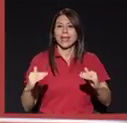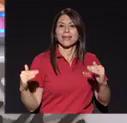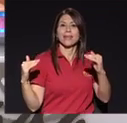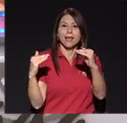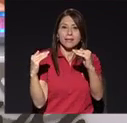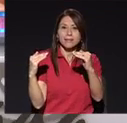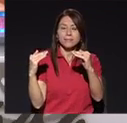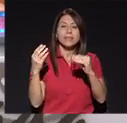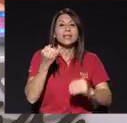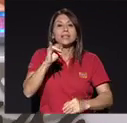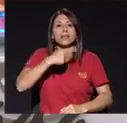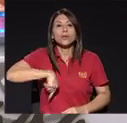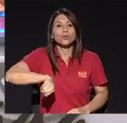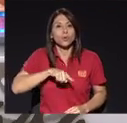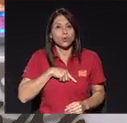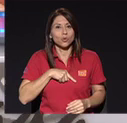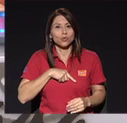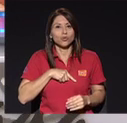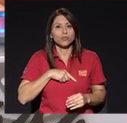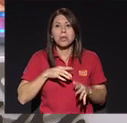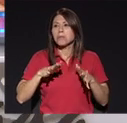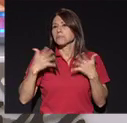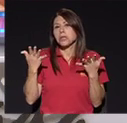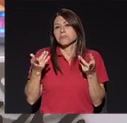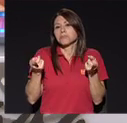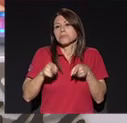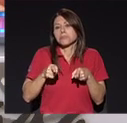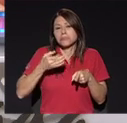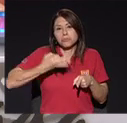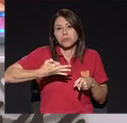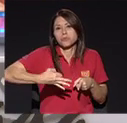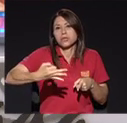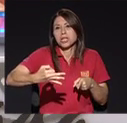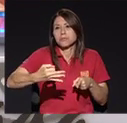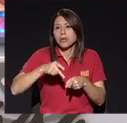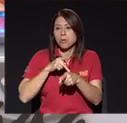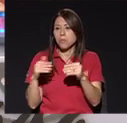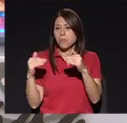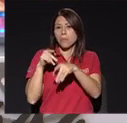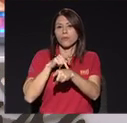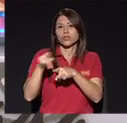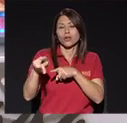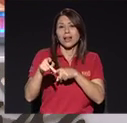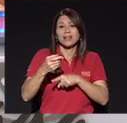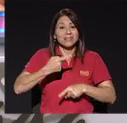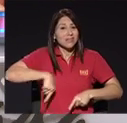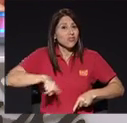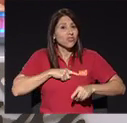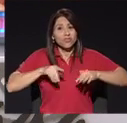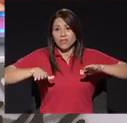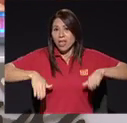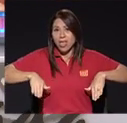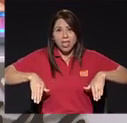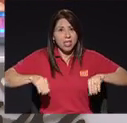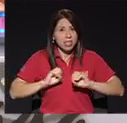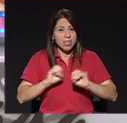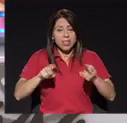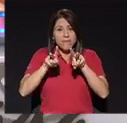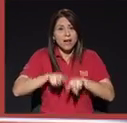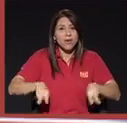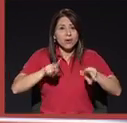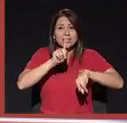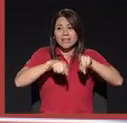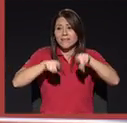conceptos de equidad. Si nosotros desde nuestros contextos cotidianos y profesionales no comenzamos a vivir los valores de la